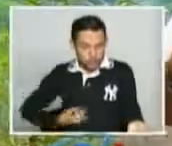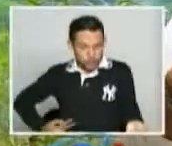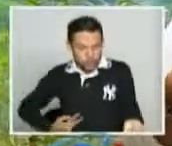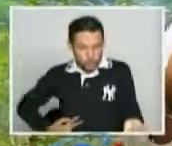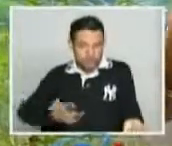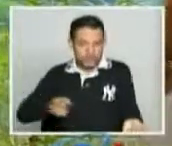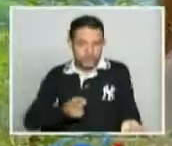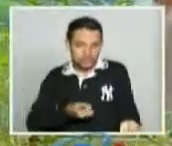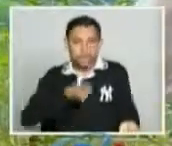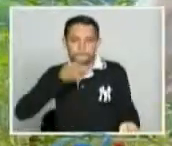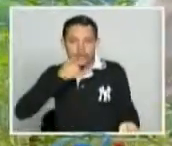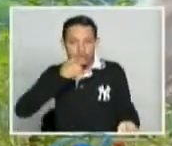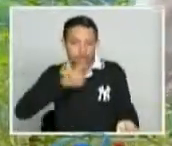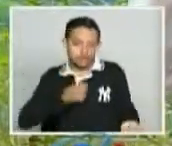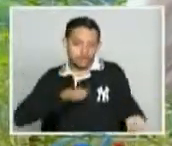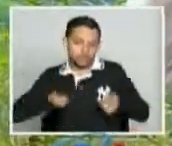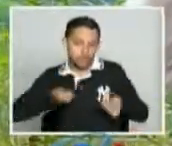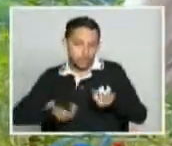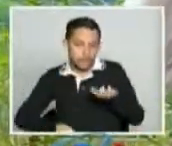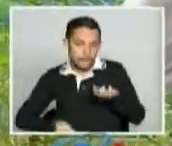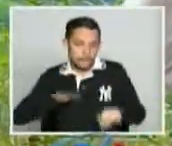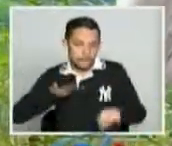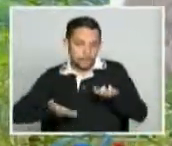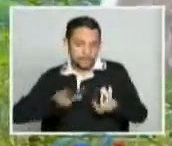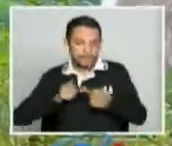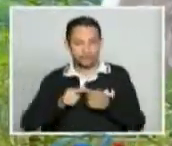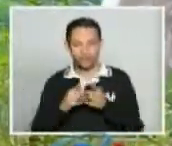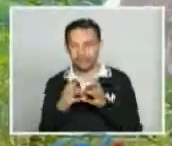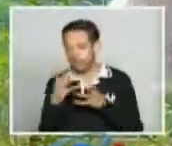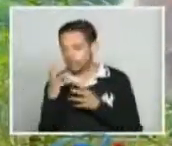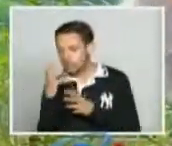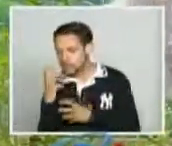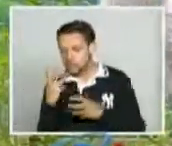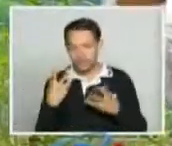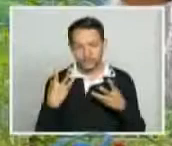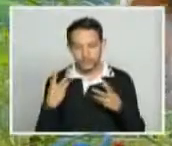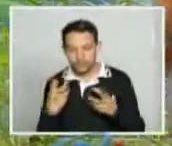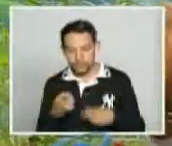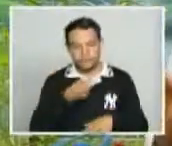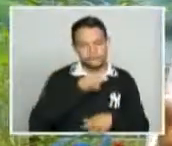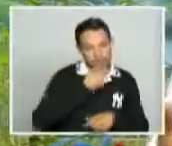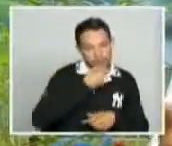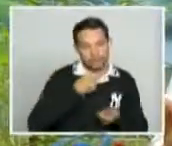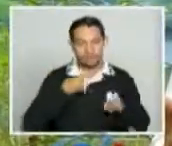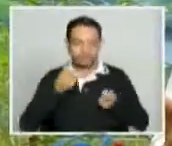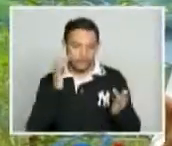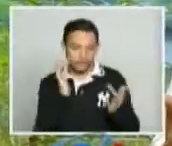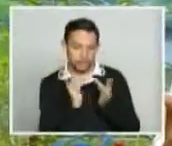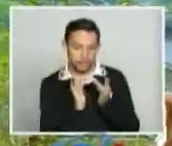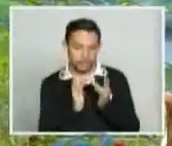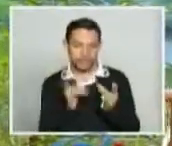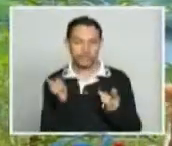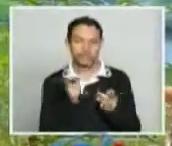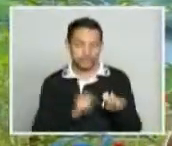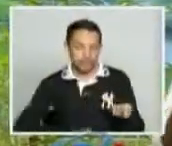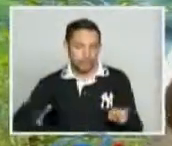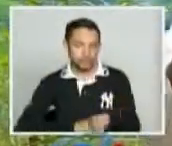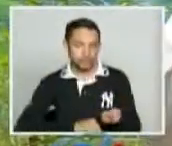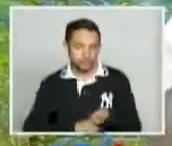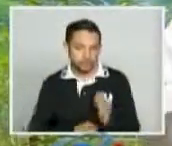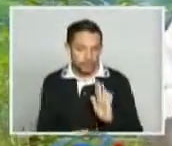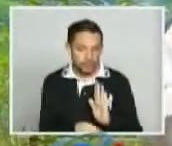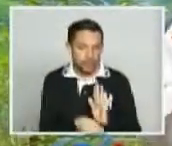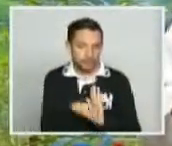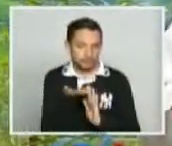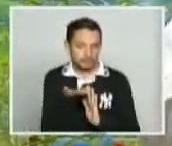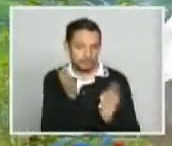y así muchas enfermedades, el maníaco depresivo no produce litio y así hay deficiencias en el cuerpo, esa deficiencia